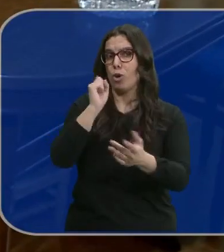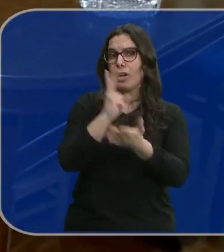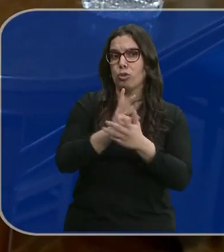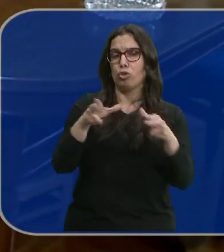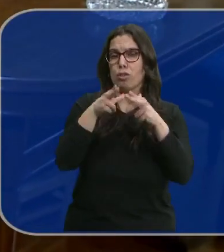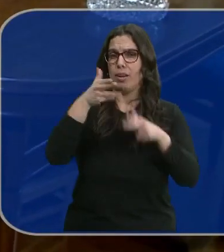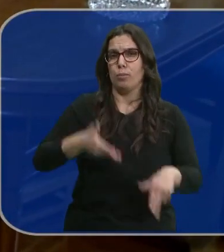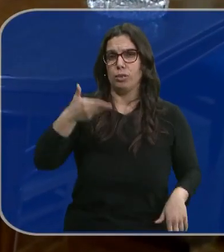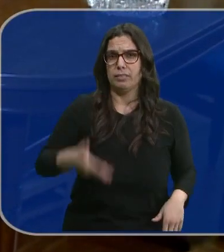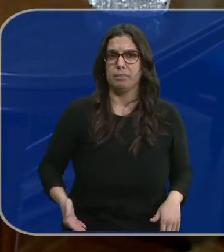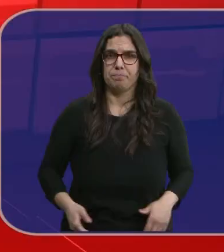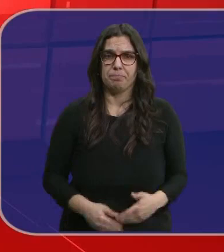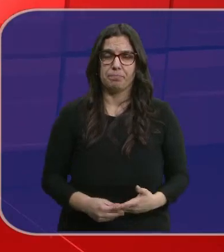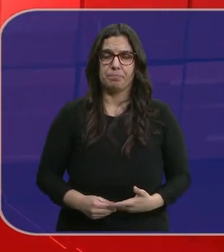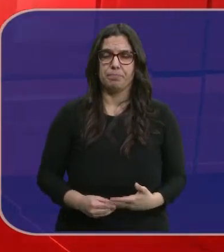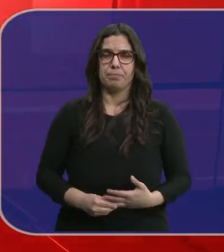desafíos sociales.